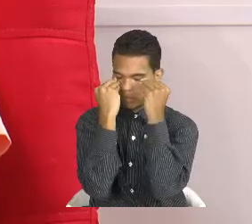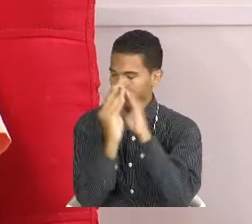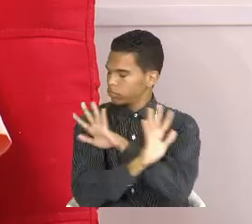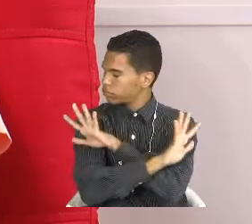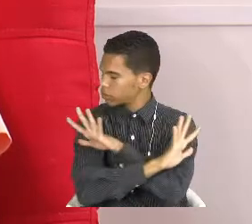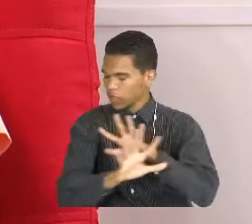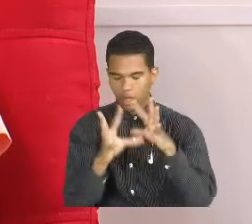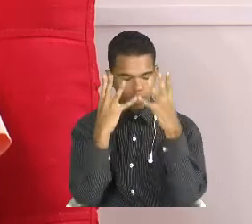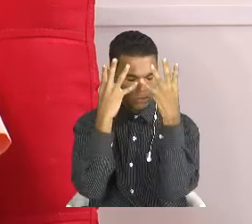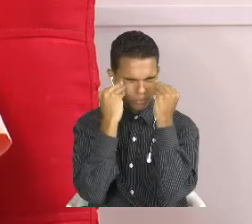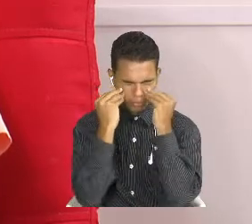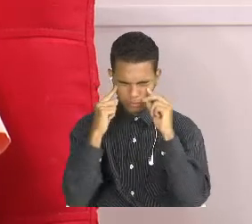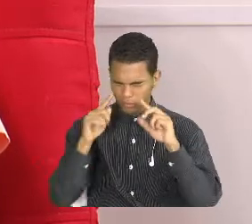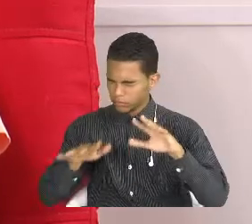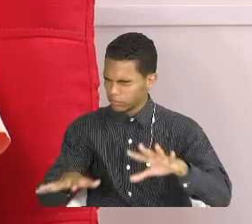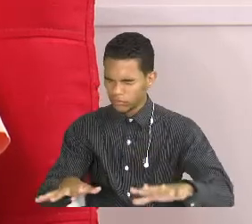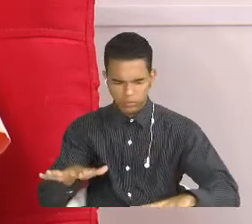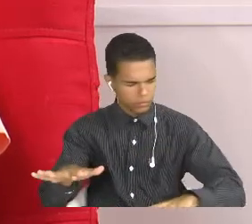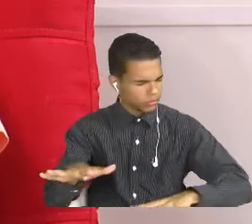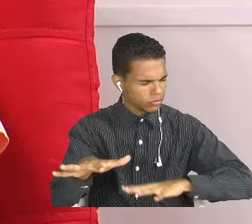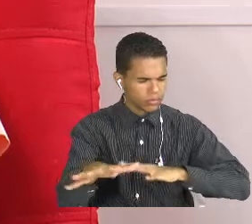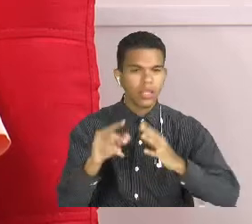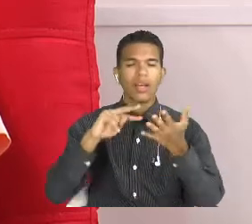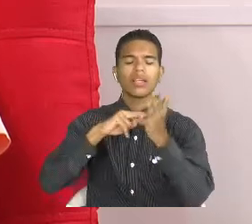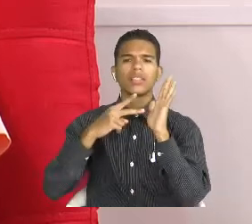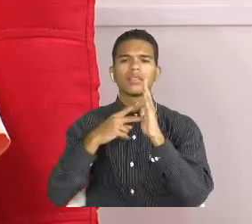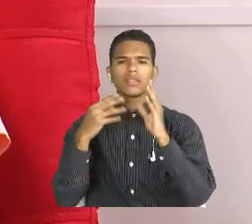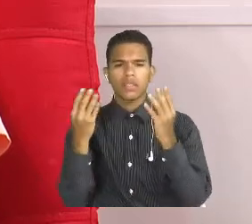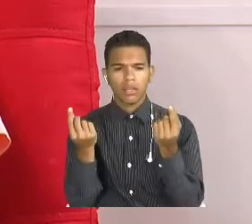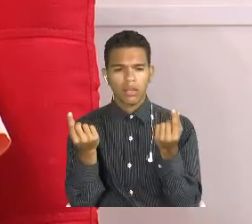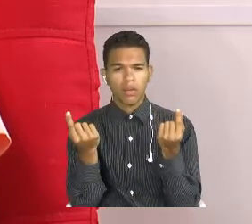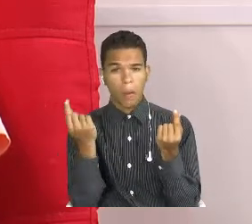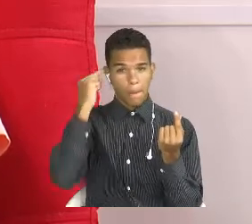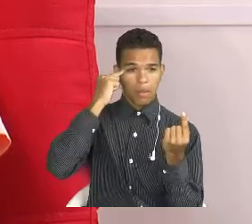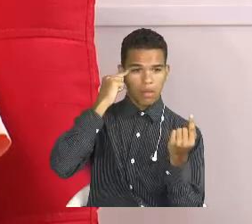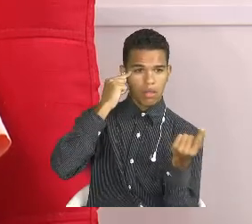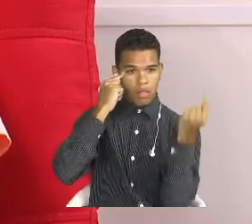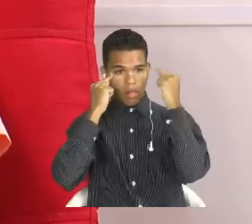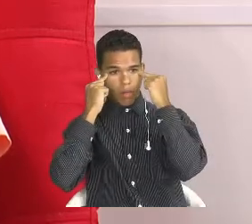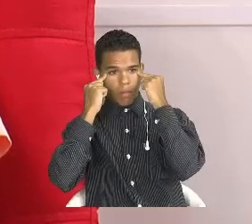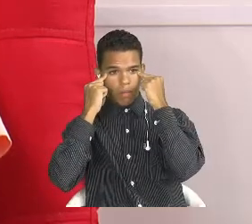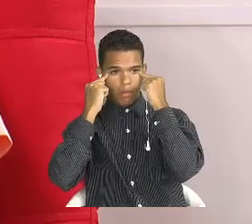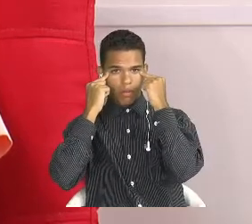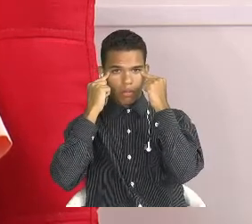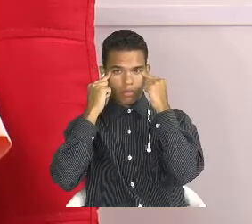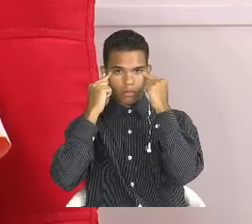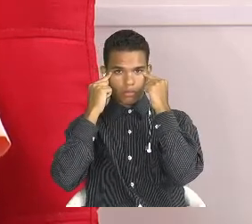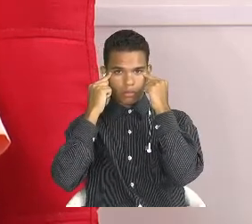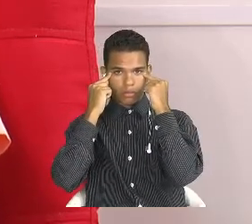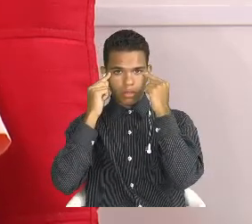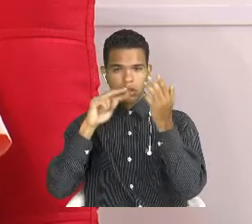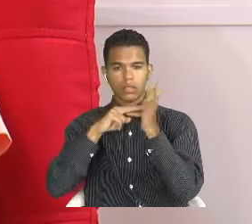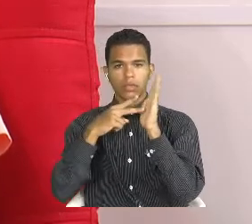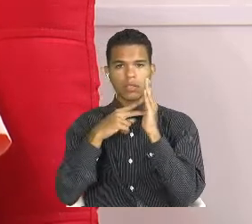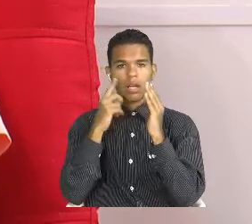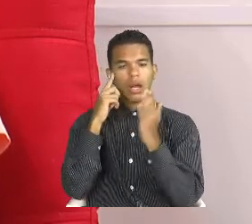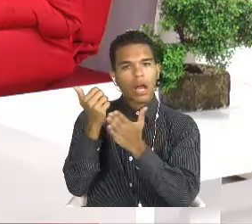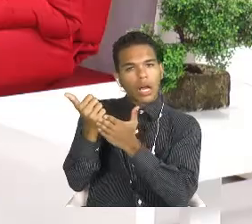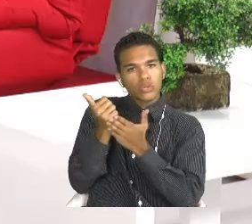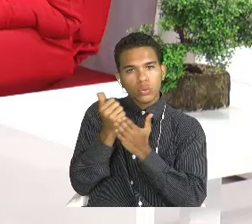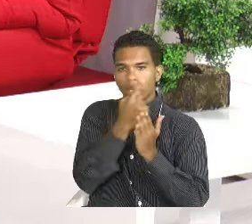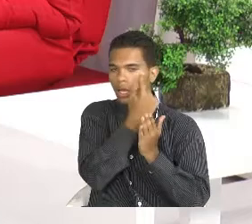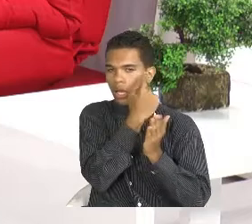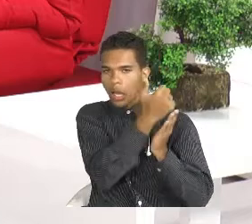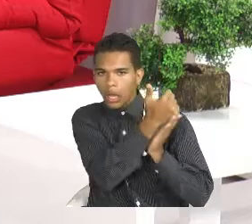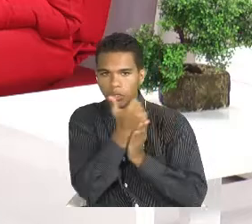visual. Se le colocan válvulas que ayudan a mejorar o a bajar un poco más fuertemente la presión intraocular. Eso es básicamente como